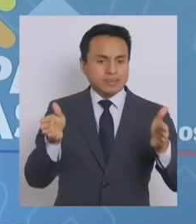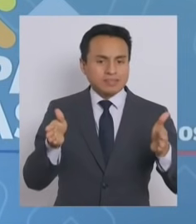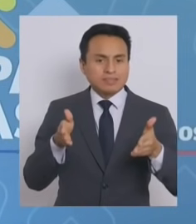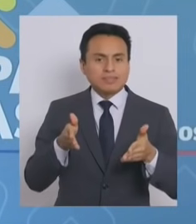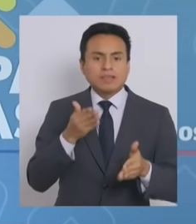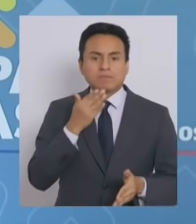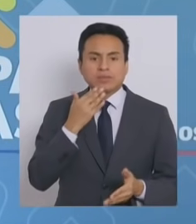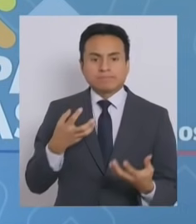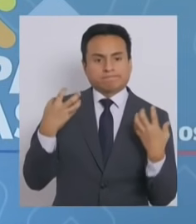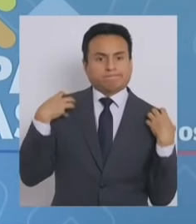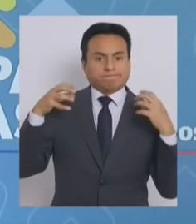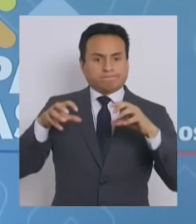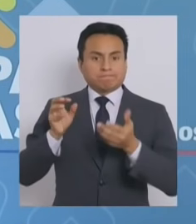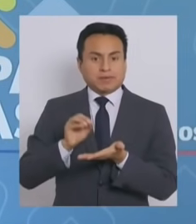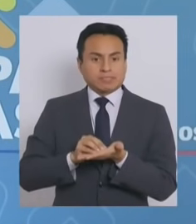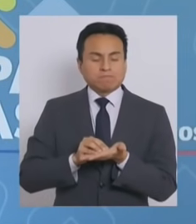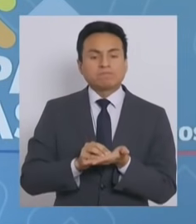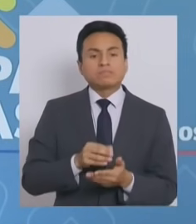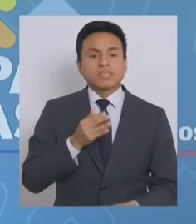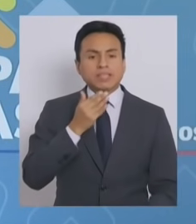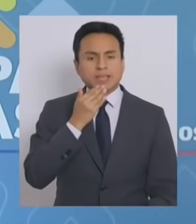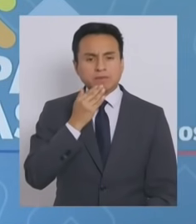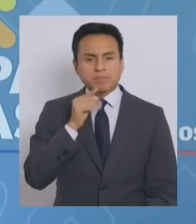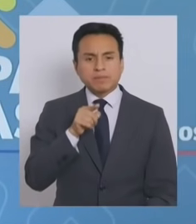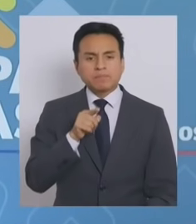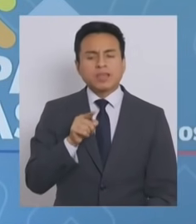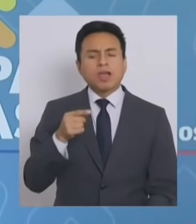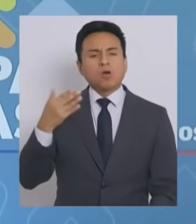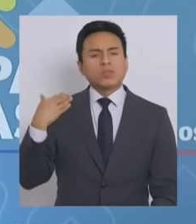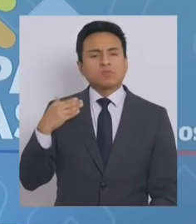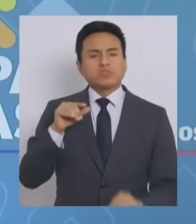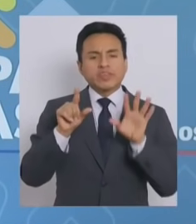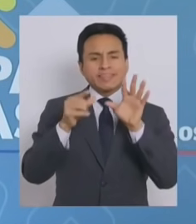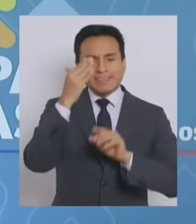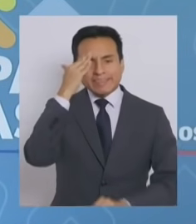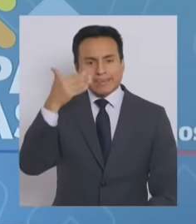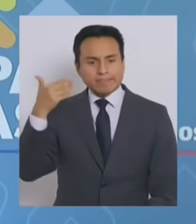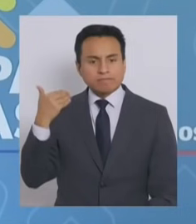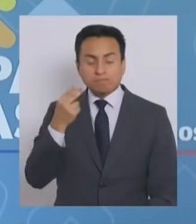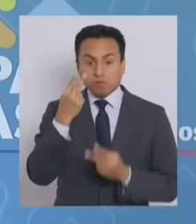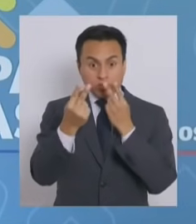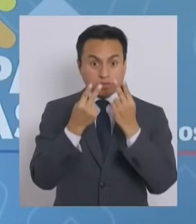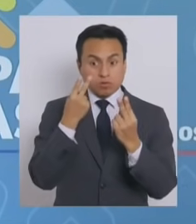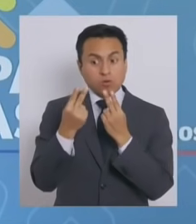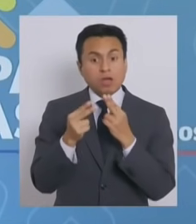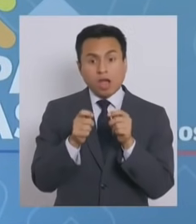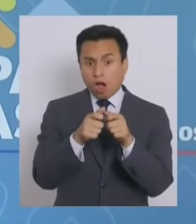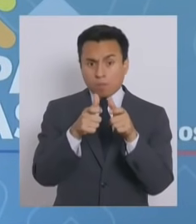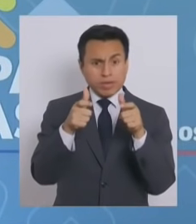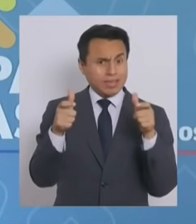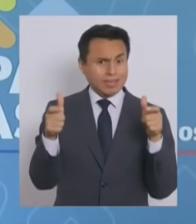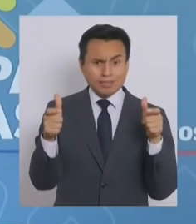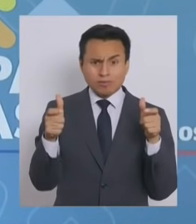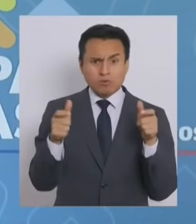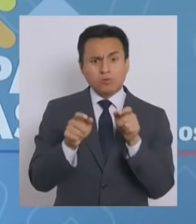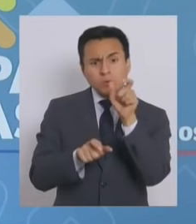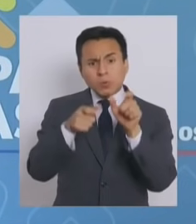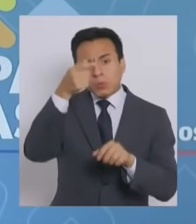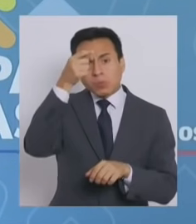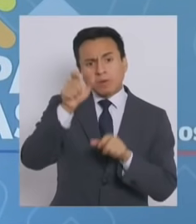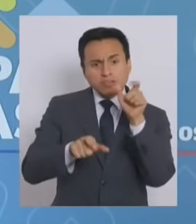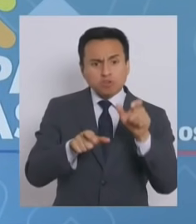más responsabilidad junto a esto en estos últimos siete días hemos visto un gran aumento en la cantidad de personas